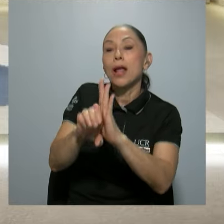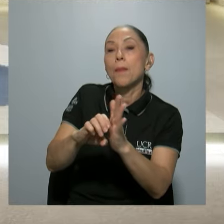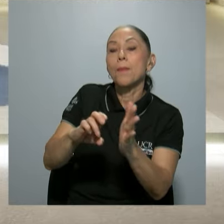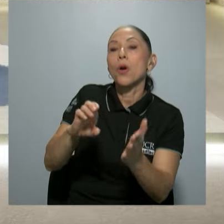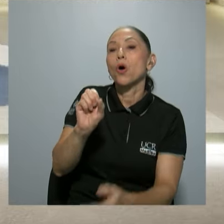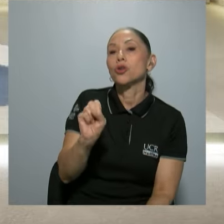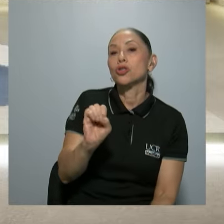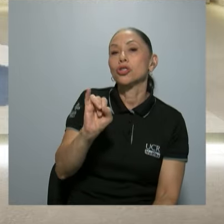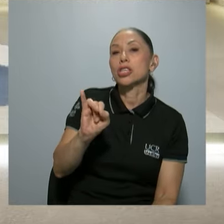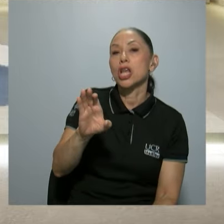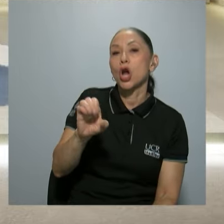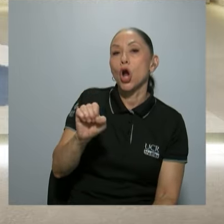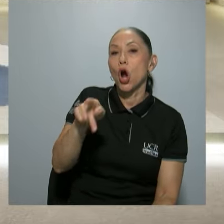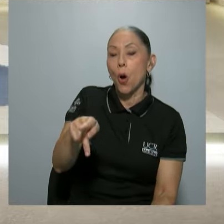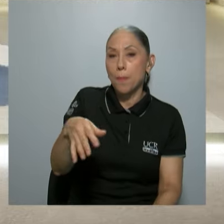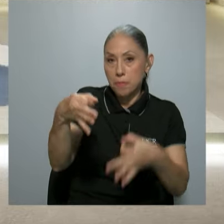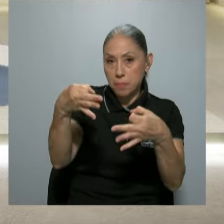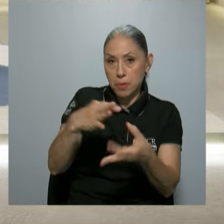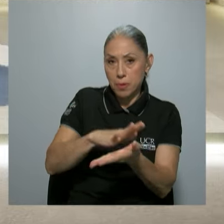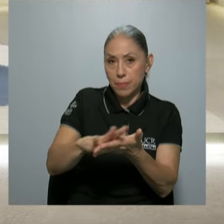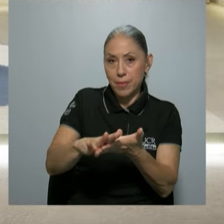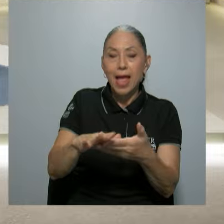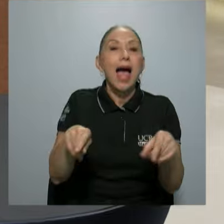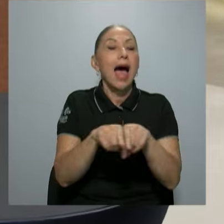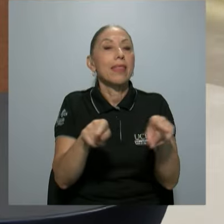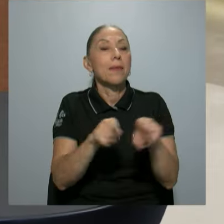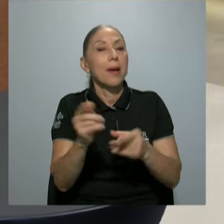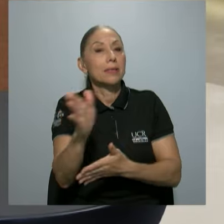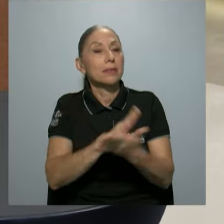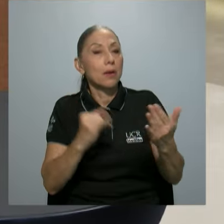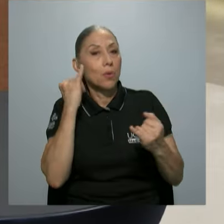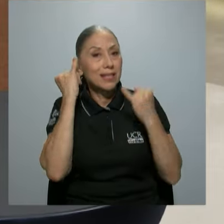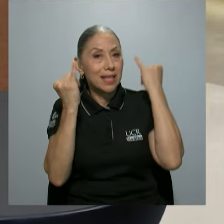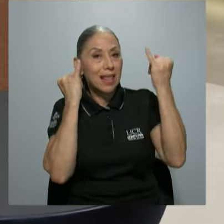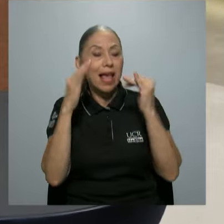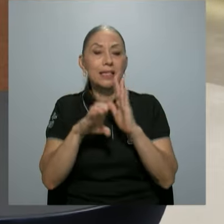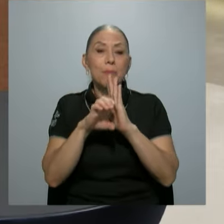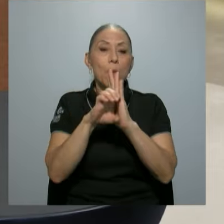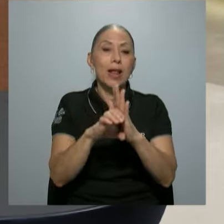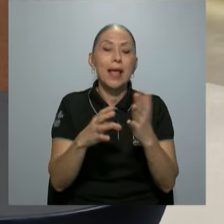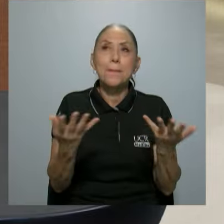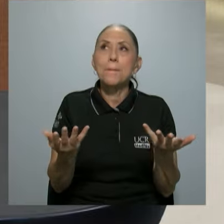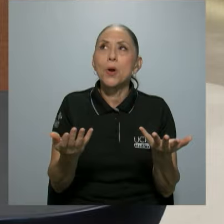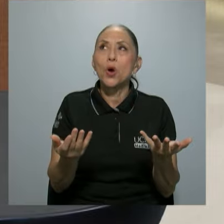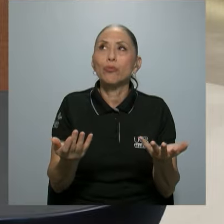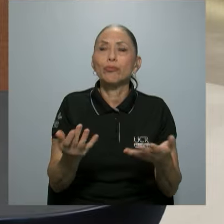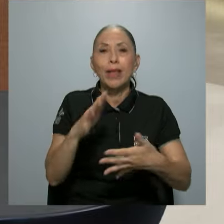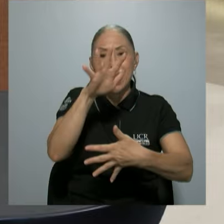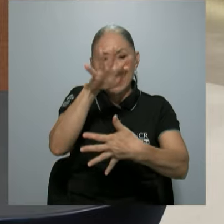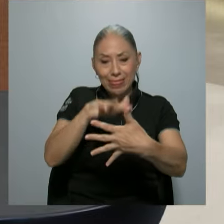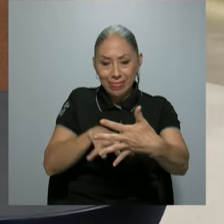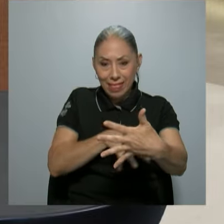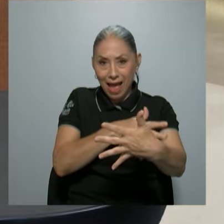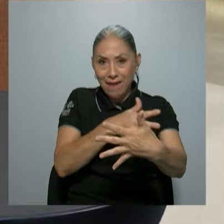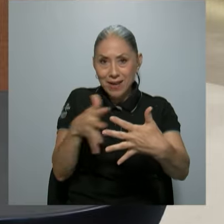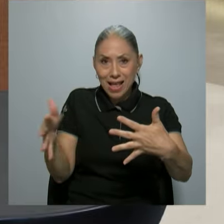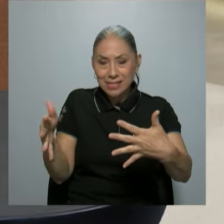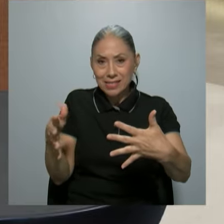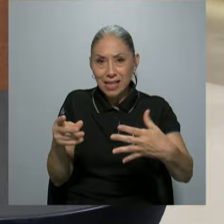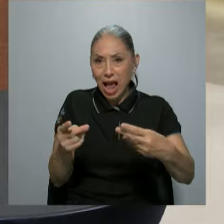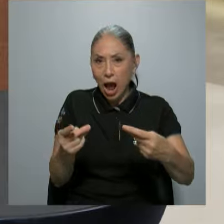tenemos algunas ideas como, por ejemplo, tablas automáticas